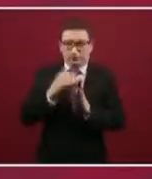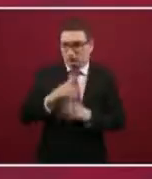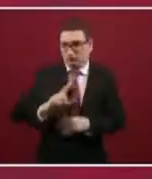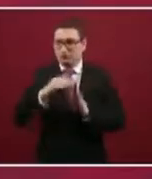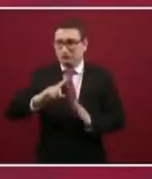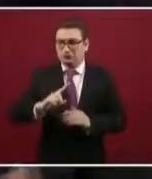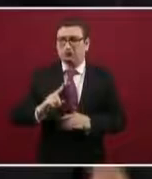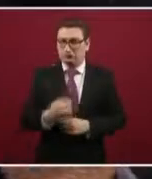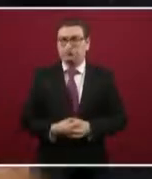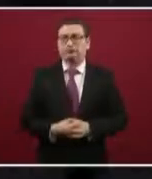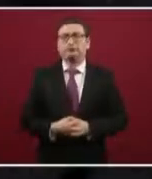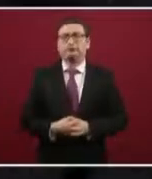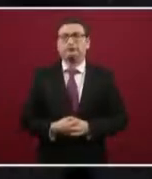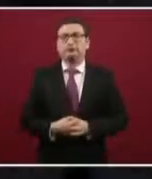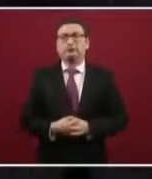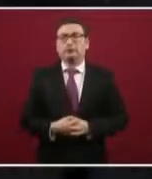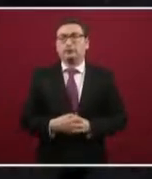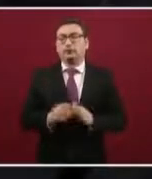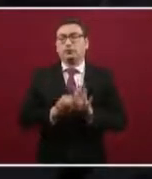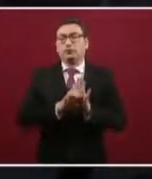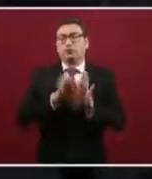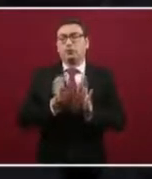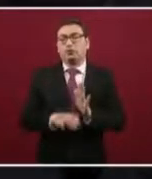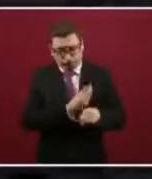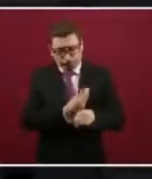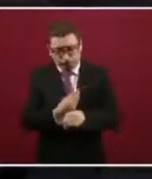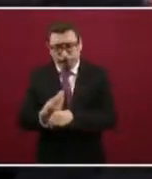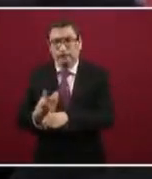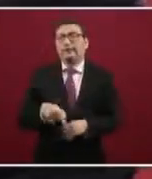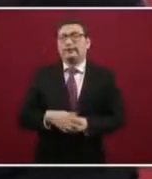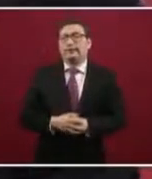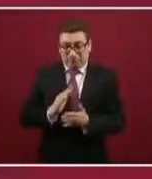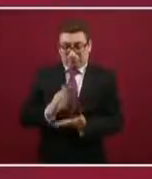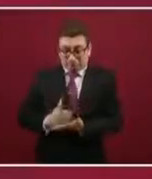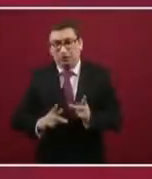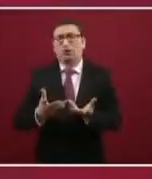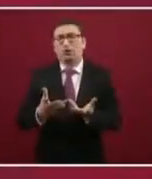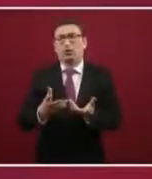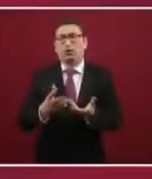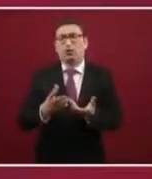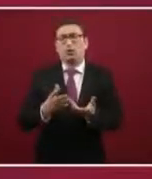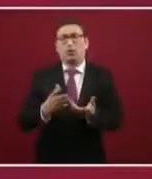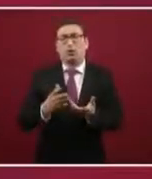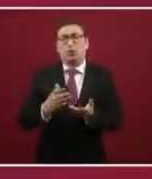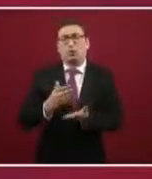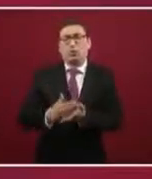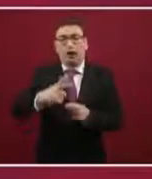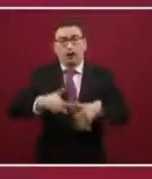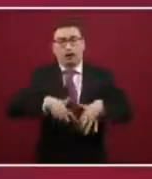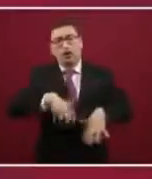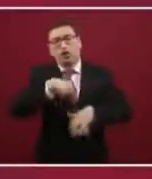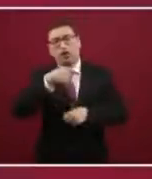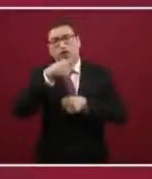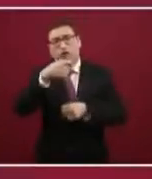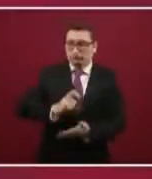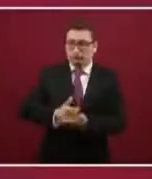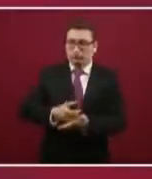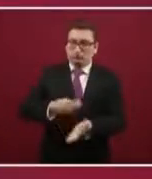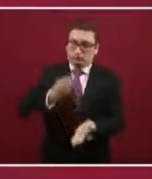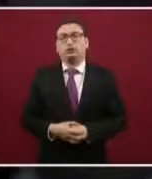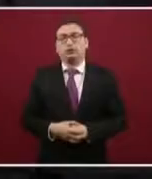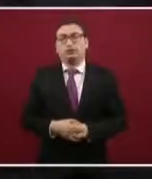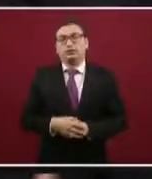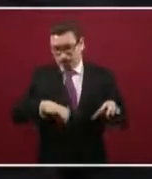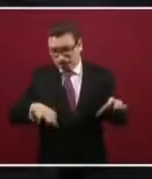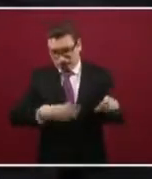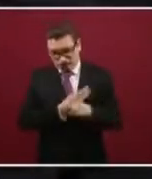dólares a 5,000,000. Si la construcción, el gasoducto se paró o detuvieron por protestas, el gobierno tiene que pagar multa. Y al